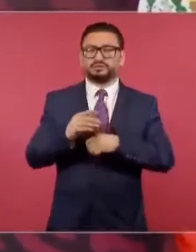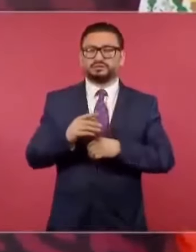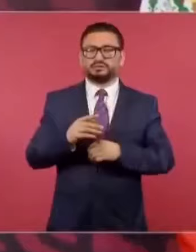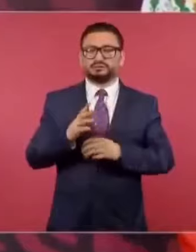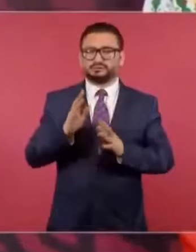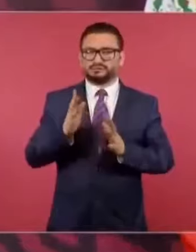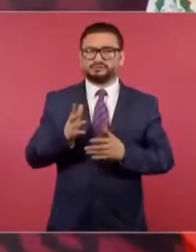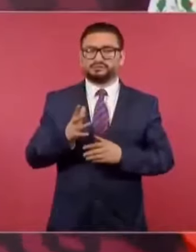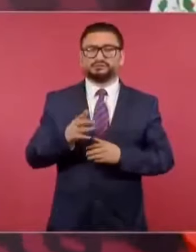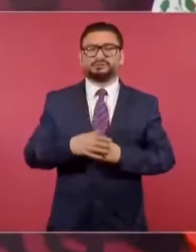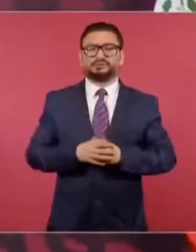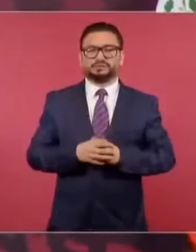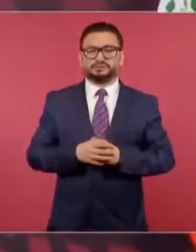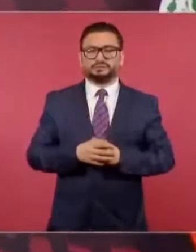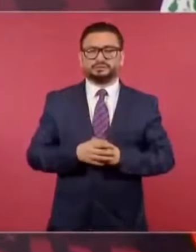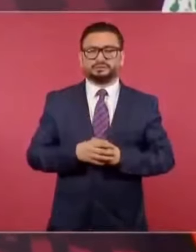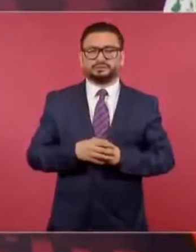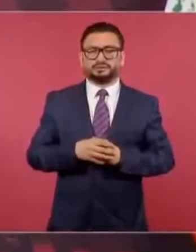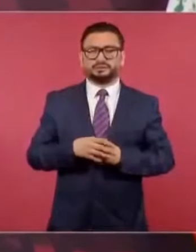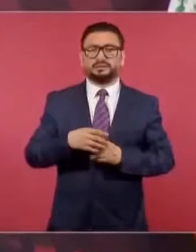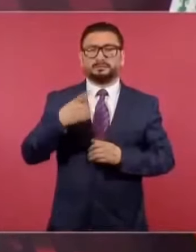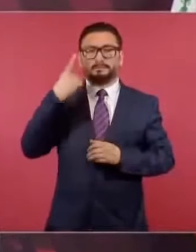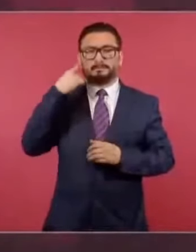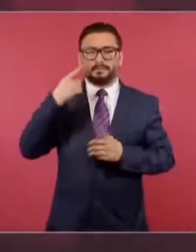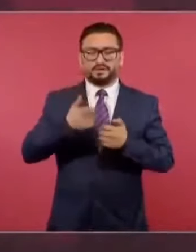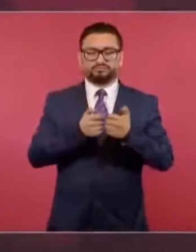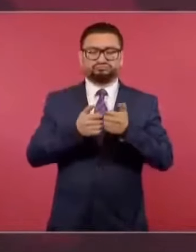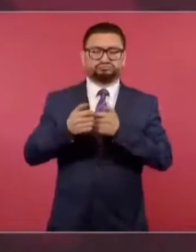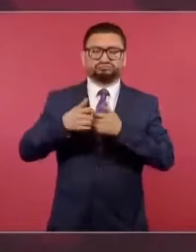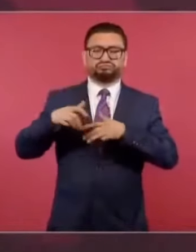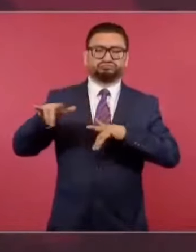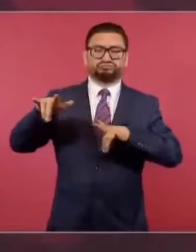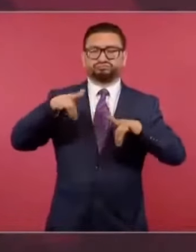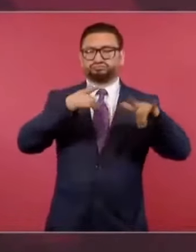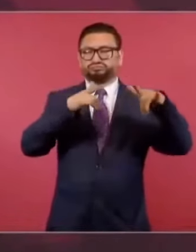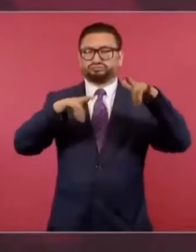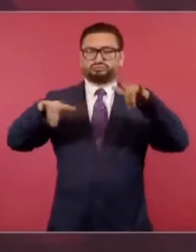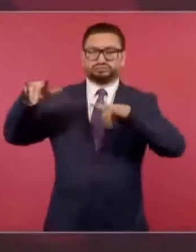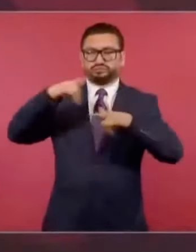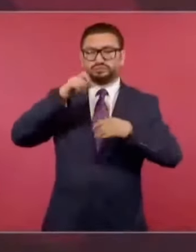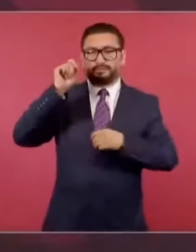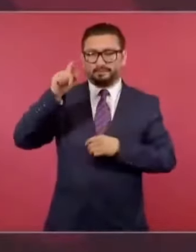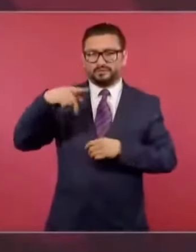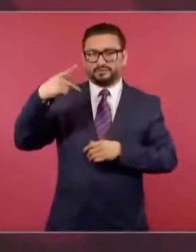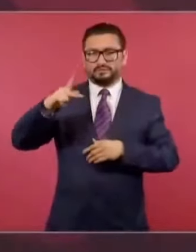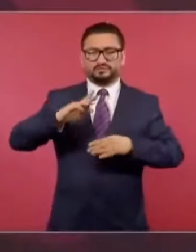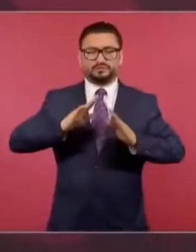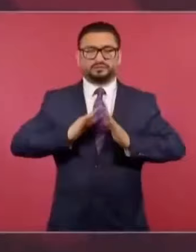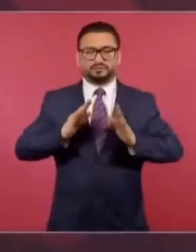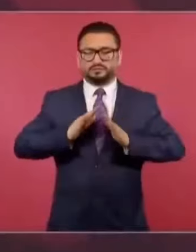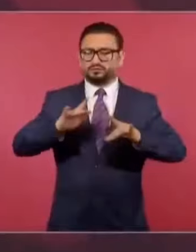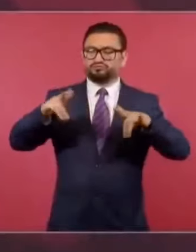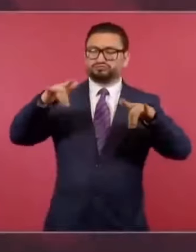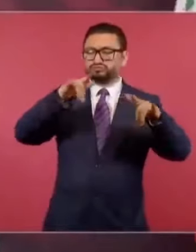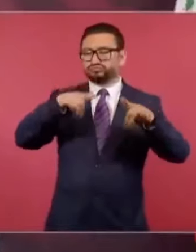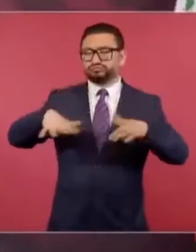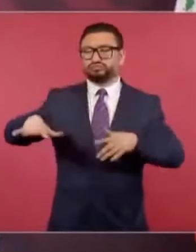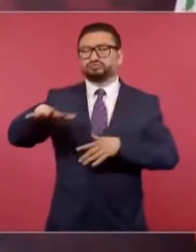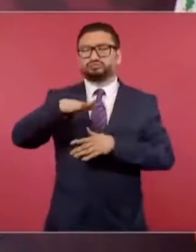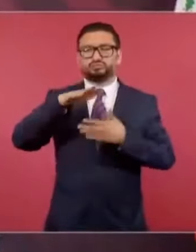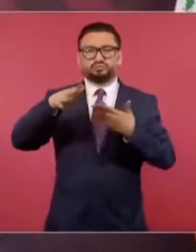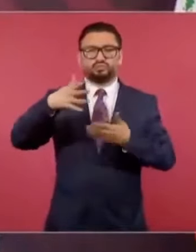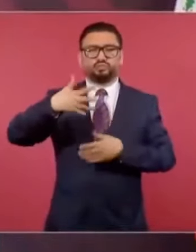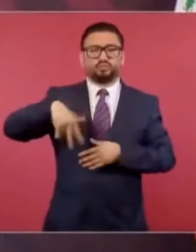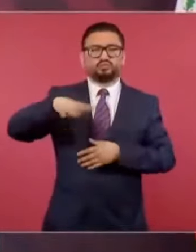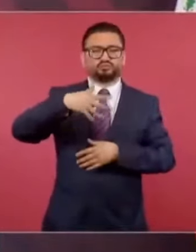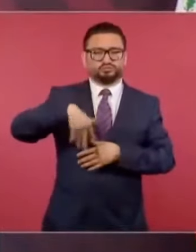e el sobrevuelo de drones de la secretaría la defensa buscando